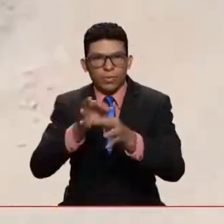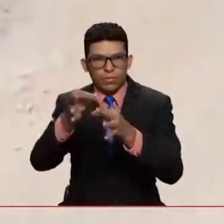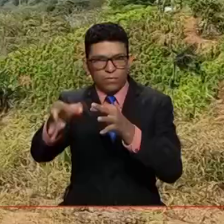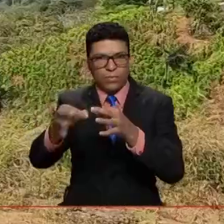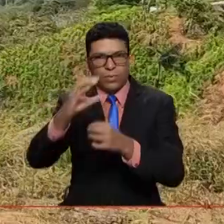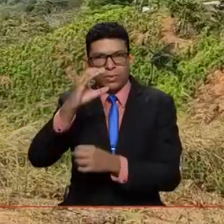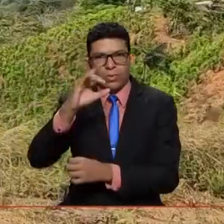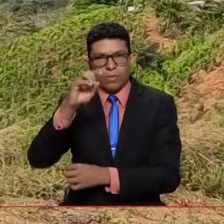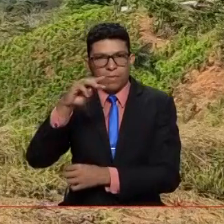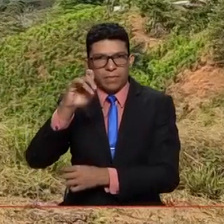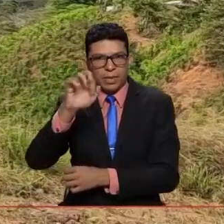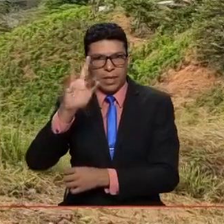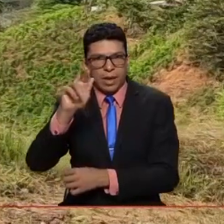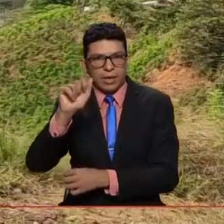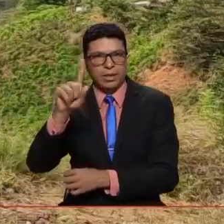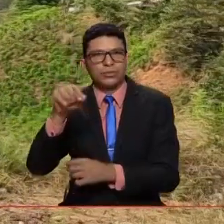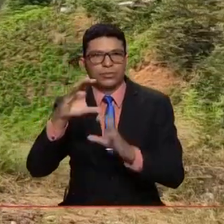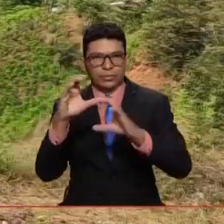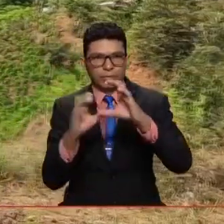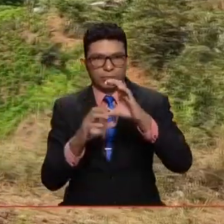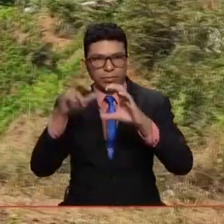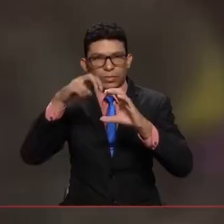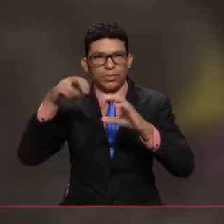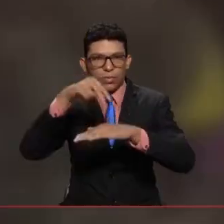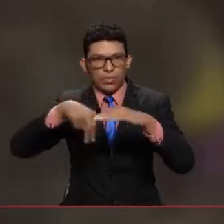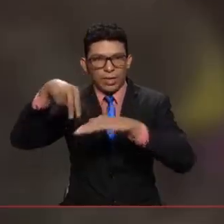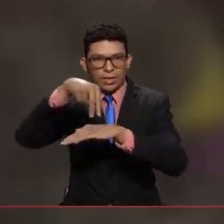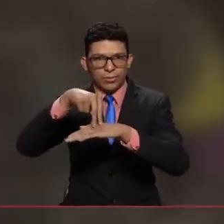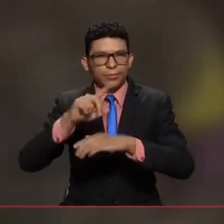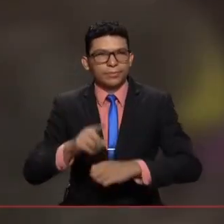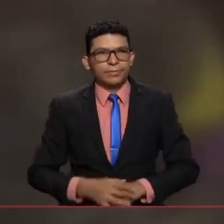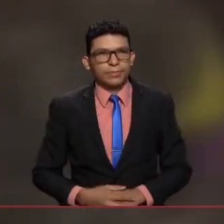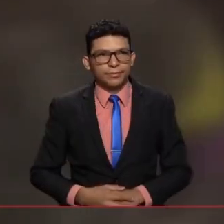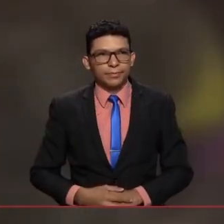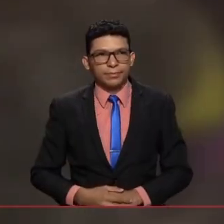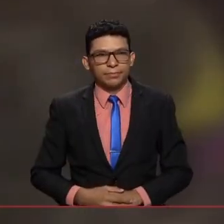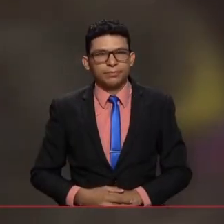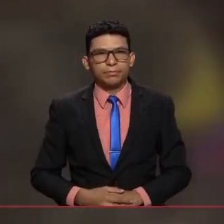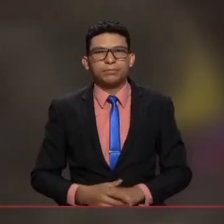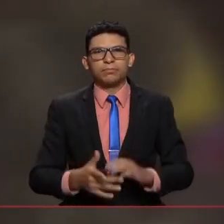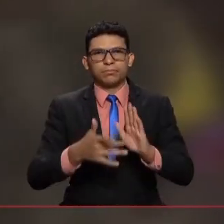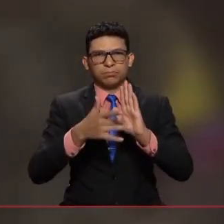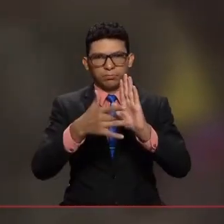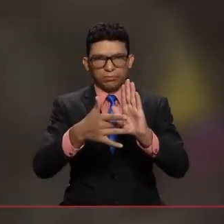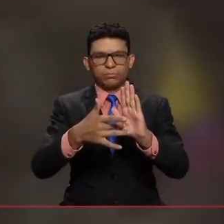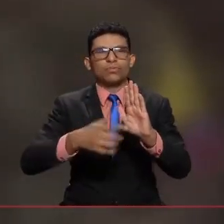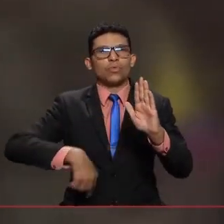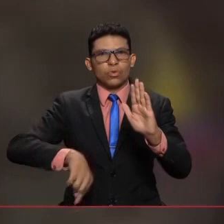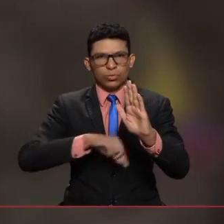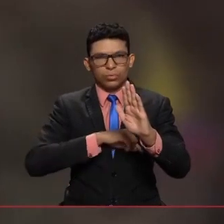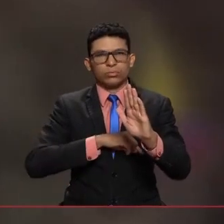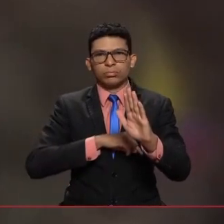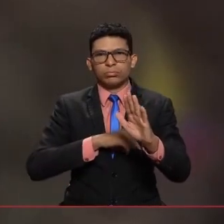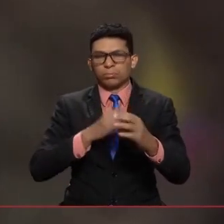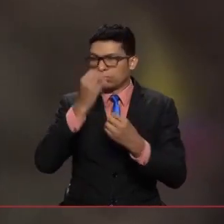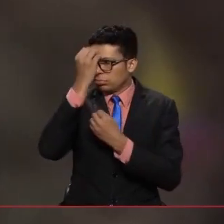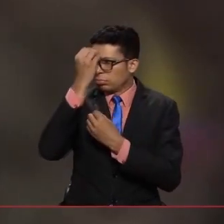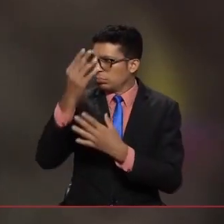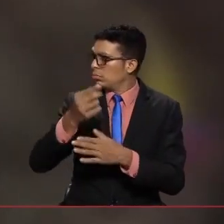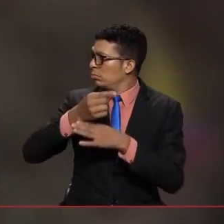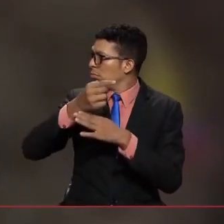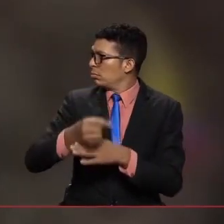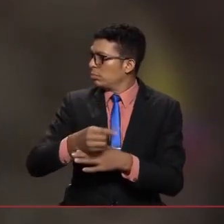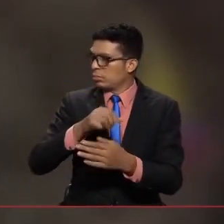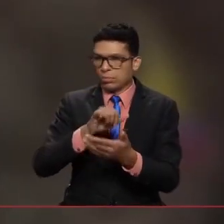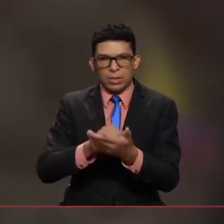de Cumbitara, en el sector de la cordillera, en el norte de Nariño. Como muestra de subordinación, acatamos la